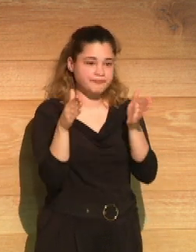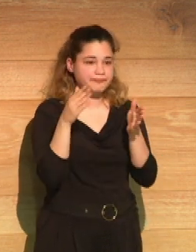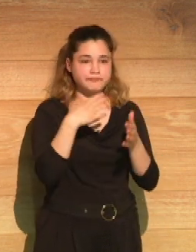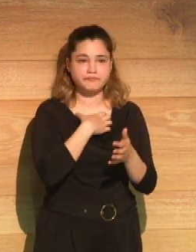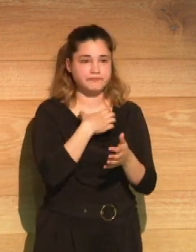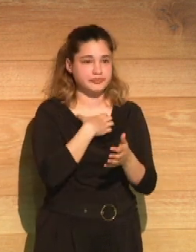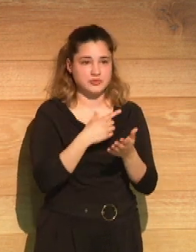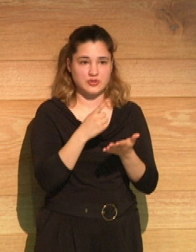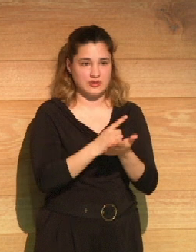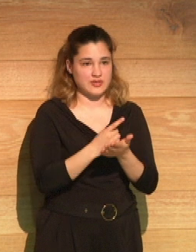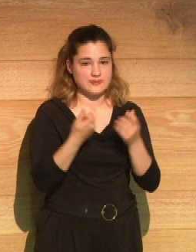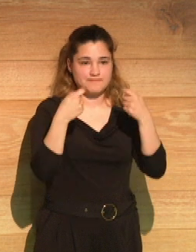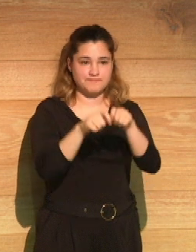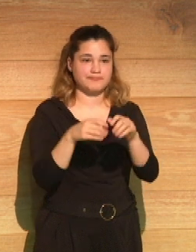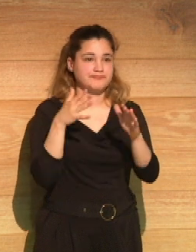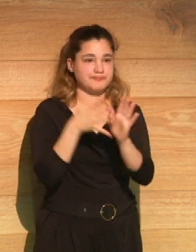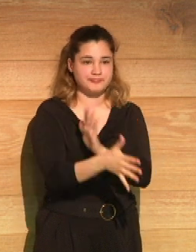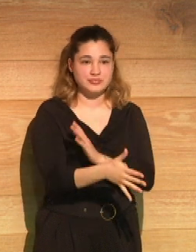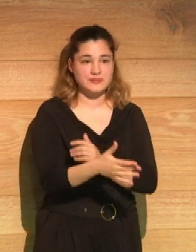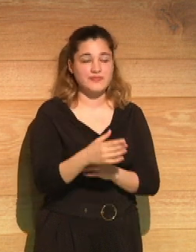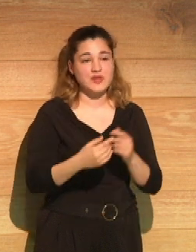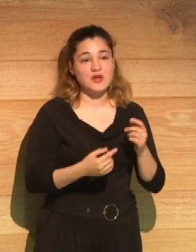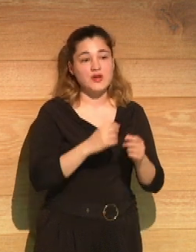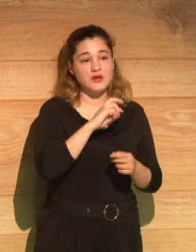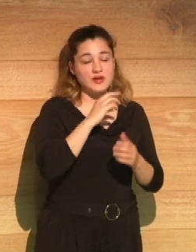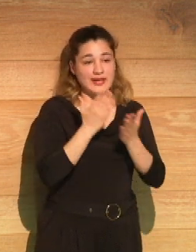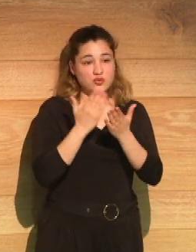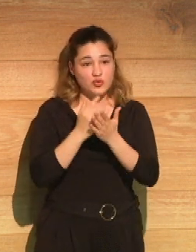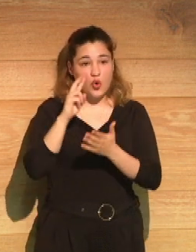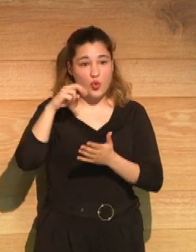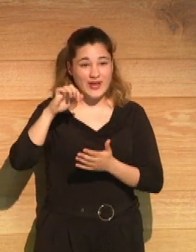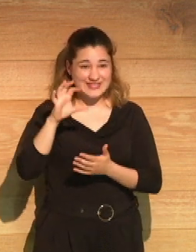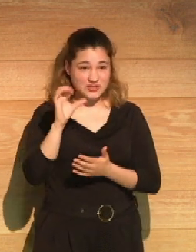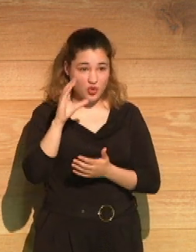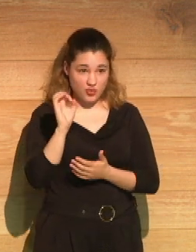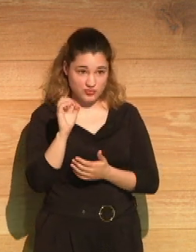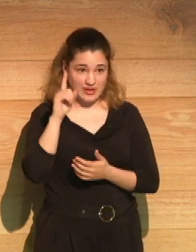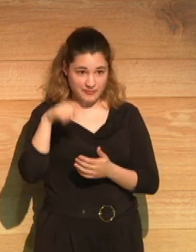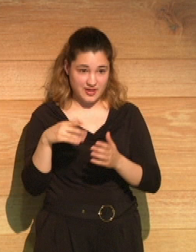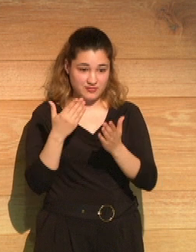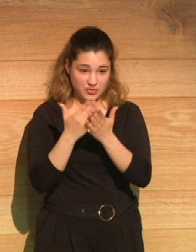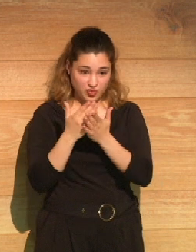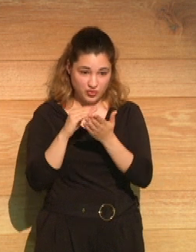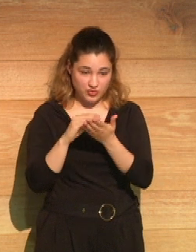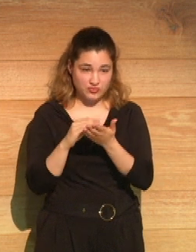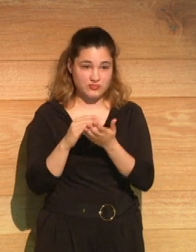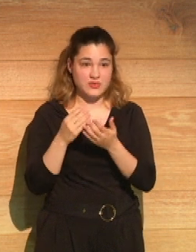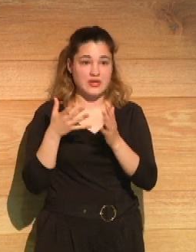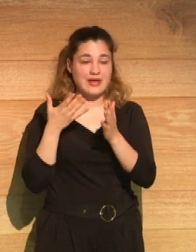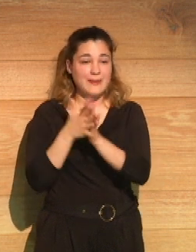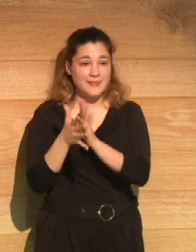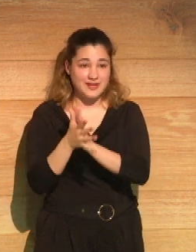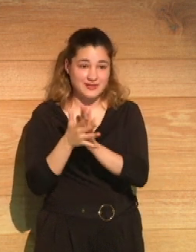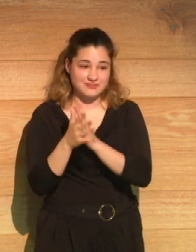cerrar permanentemente. Hay otros también, otros estudios de la UNESCO, que como les digo, presentan la